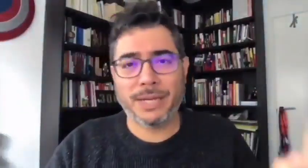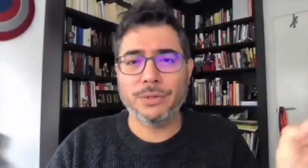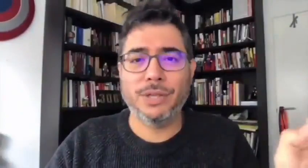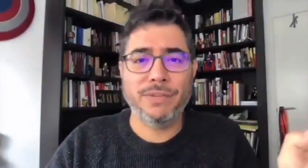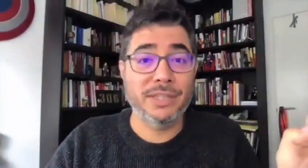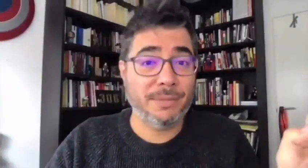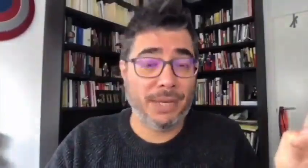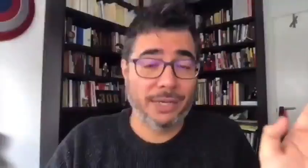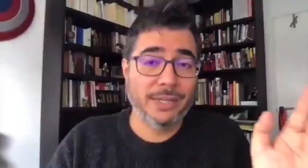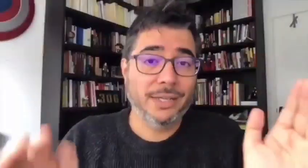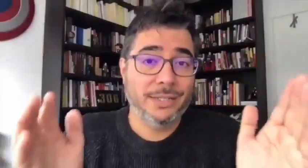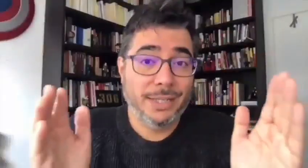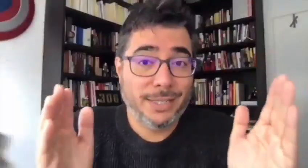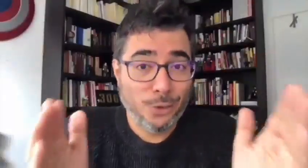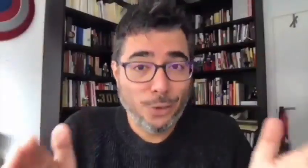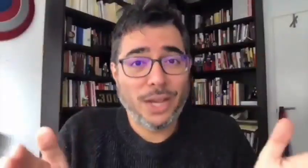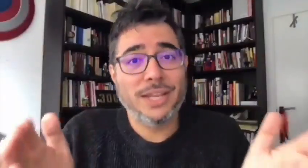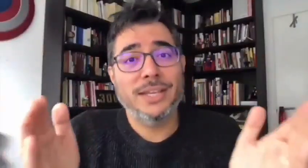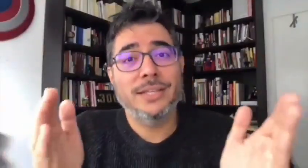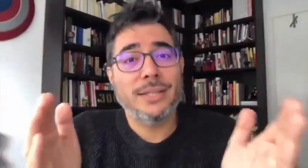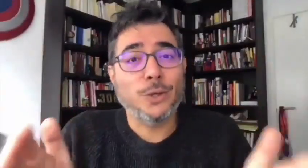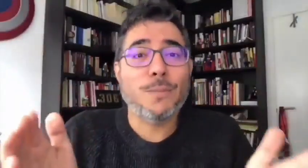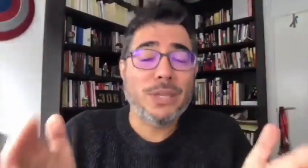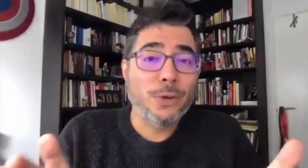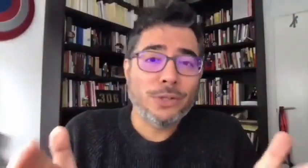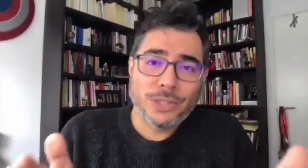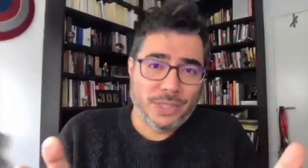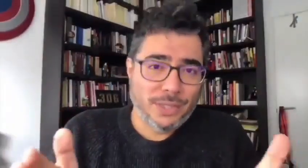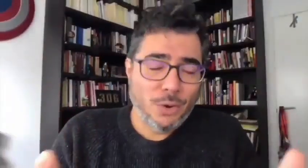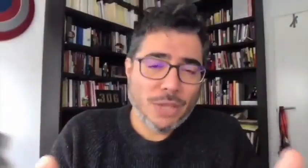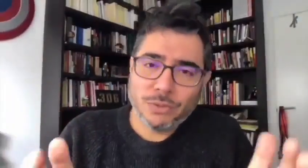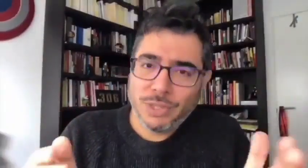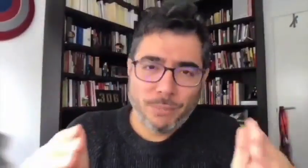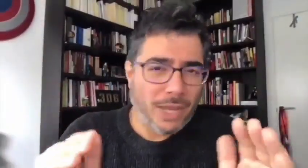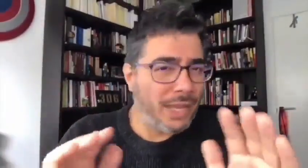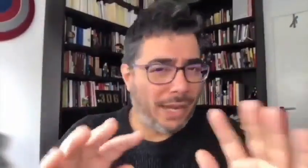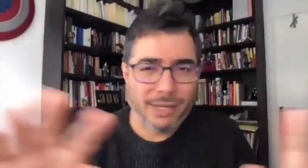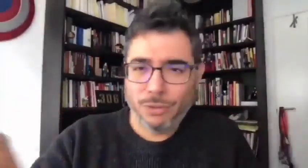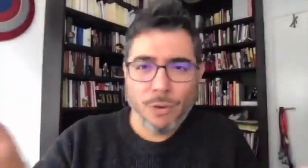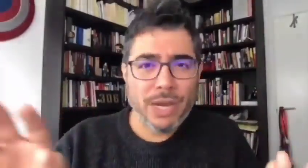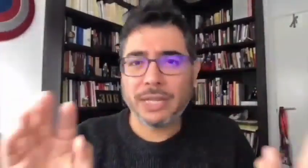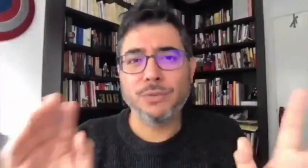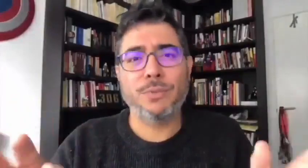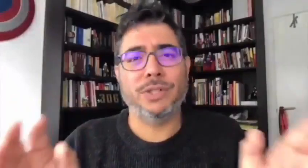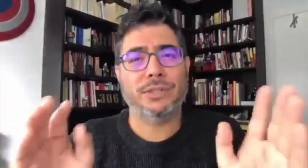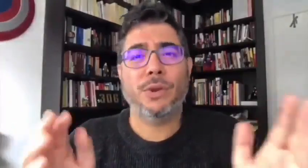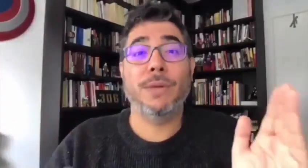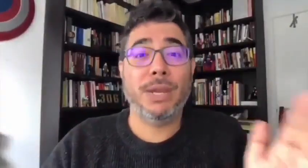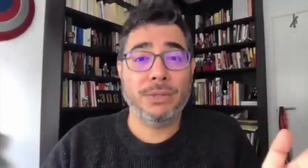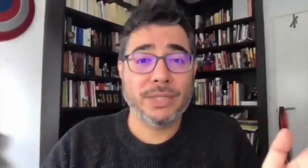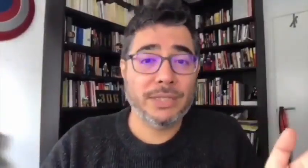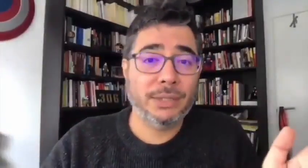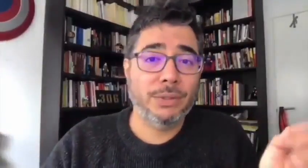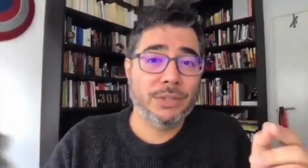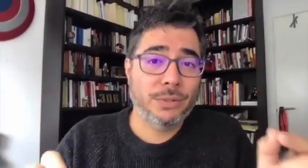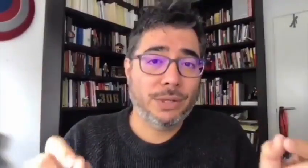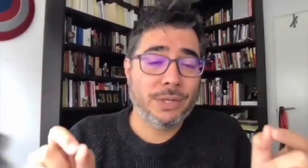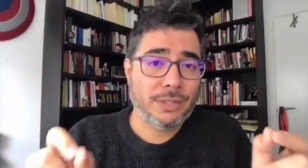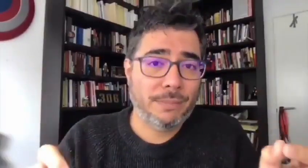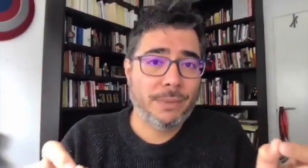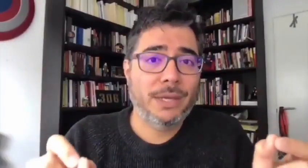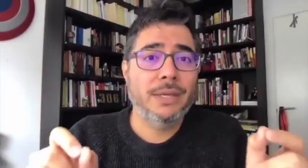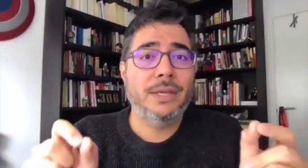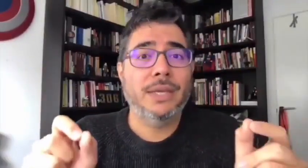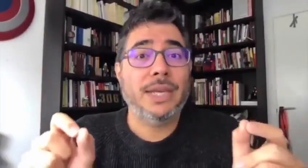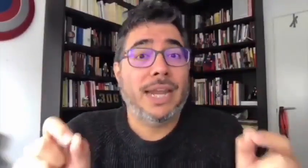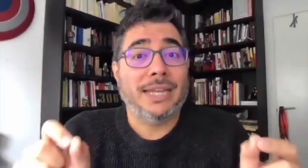todo este pánico del fin de semana así que señora señor mayor de 85 años usted puede creerle todo a willax no importa eso es lo de menos a estas alturas solo